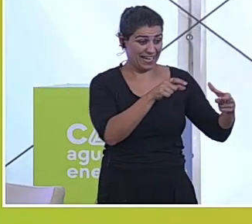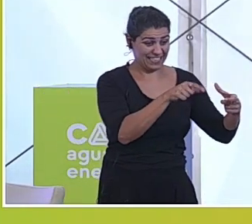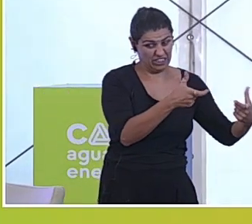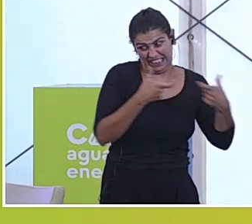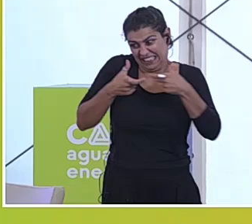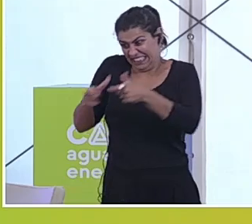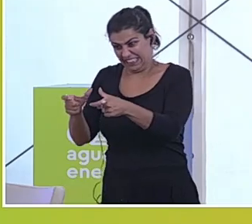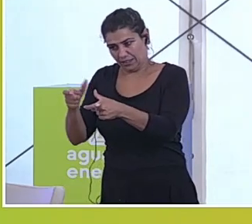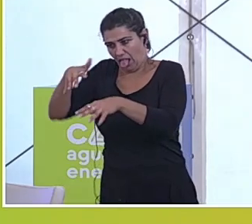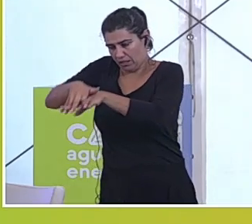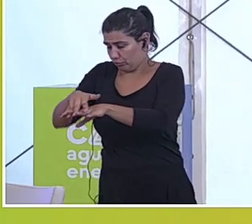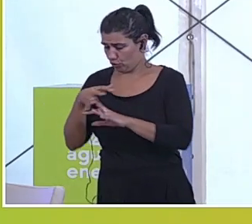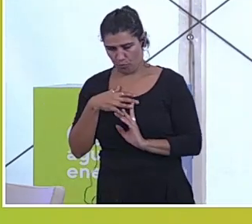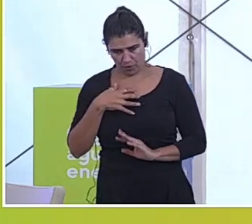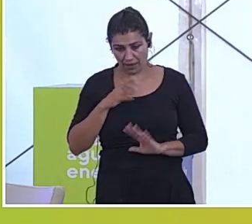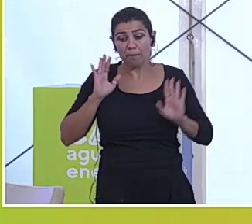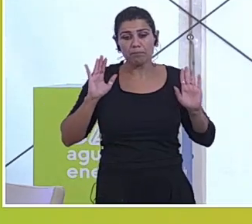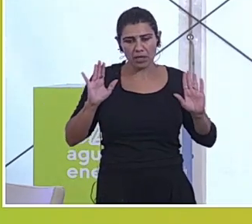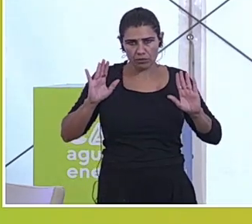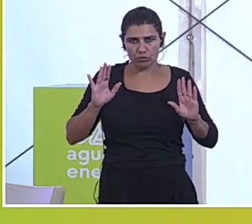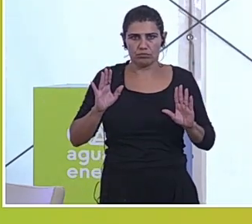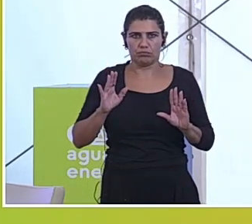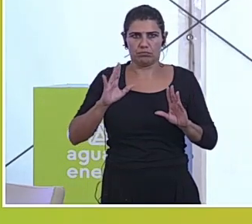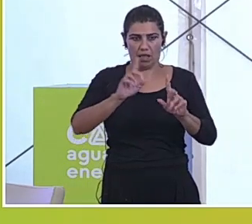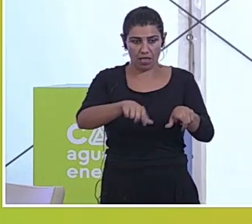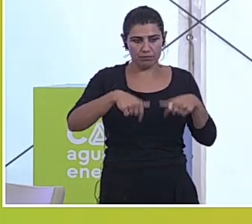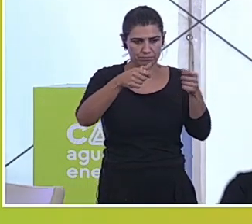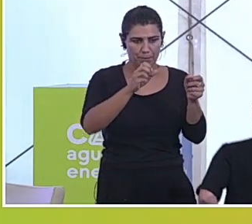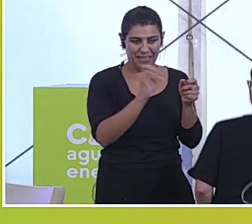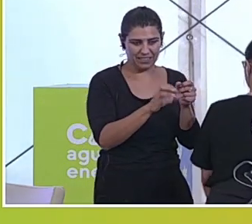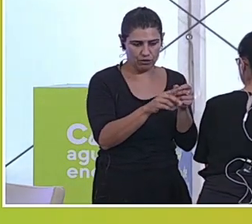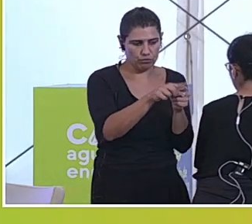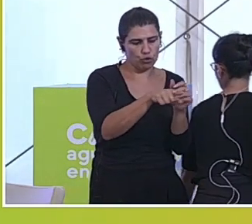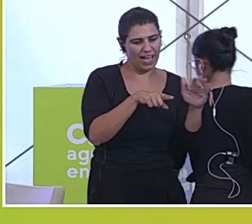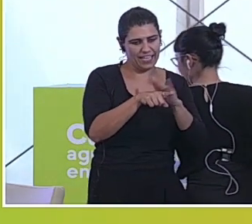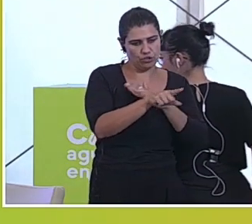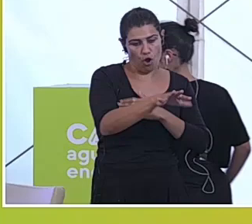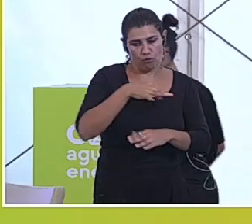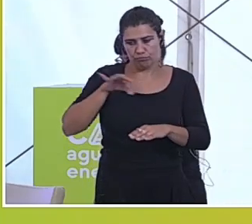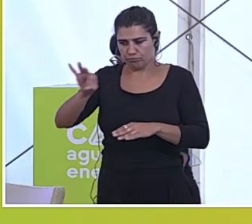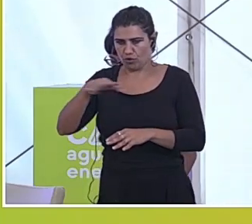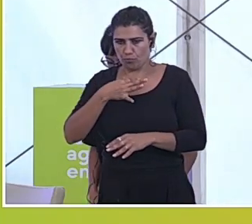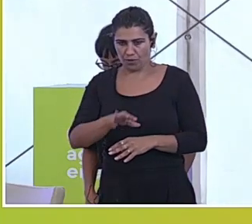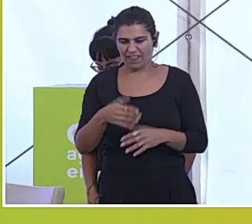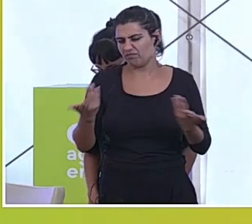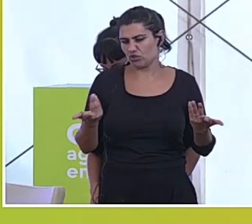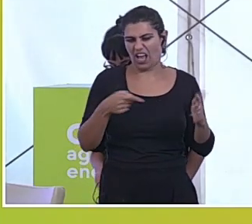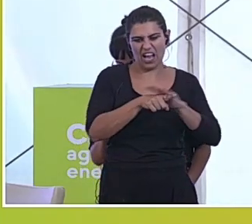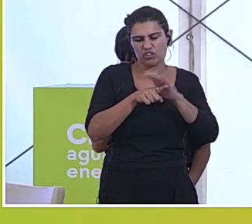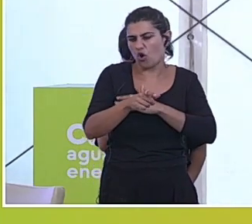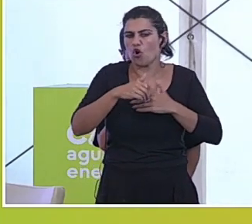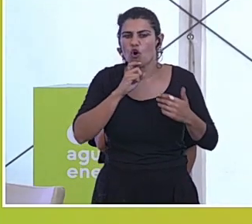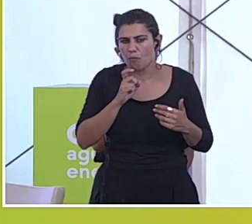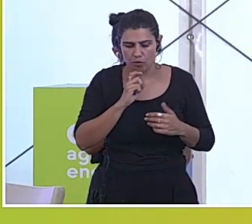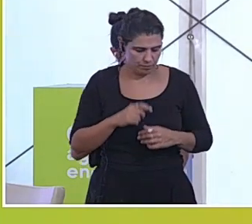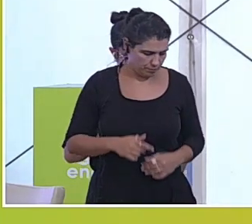el sistema. Lo que requiere es que esos vertidos los podamos gestionar. ¿Cómo los gestionamos? Pues tenemos distintas opciones. Opciones como, por